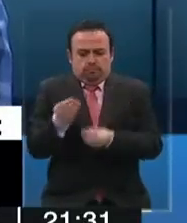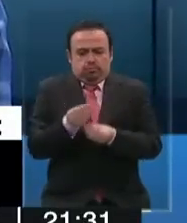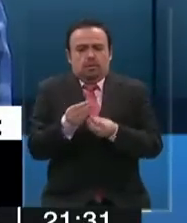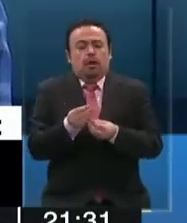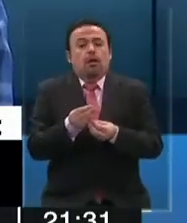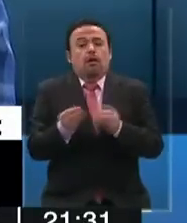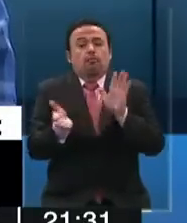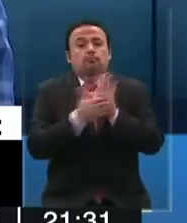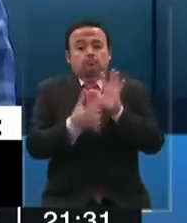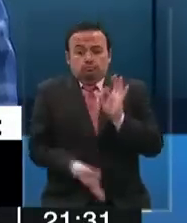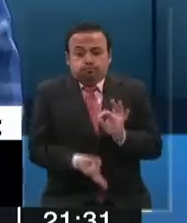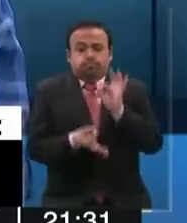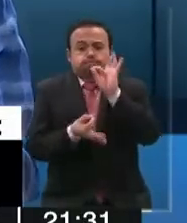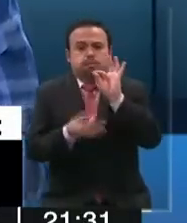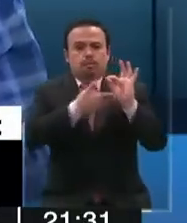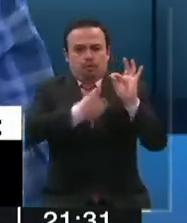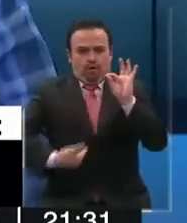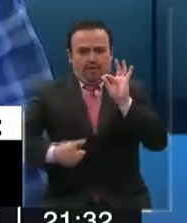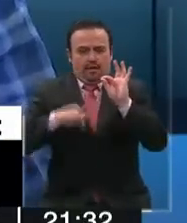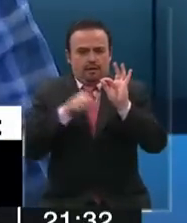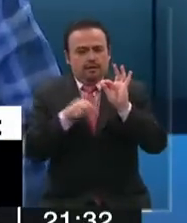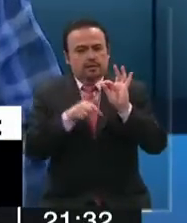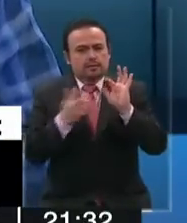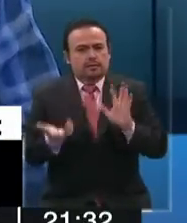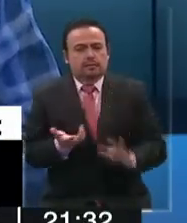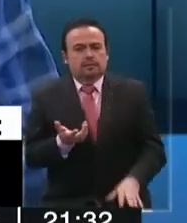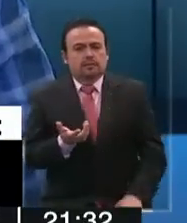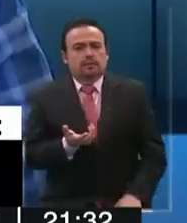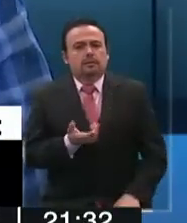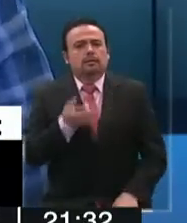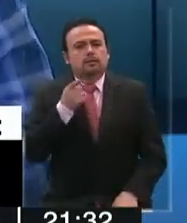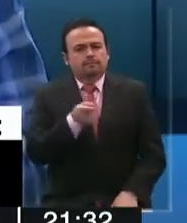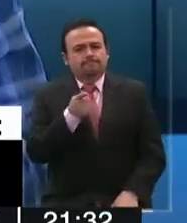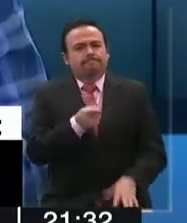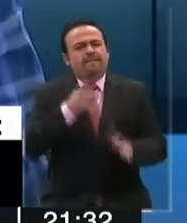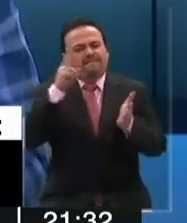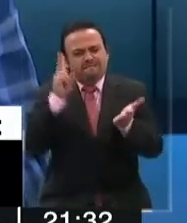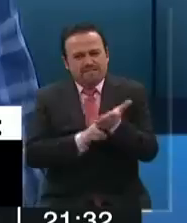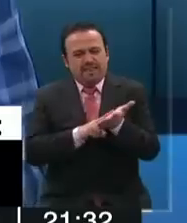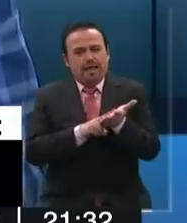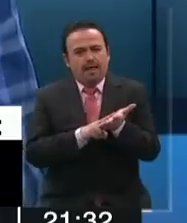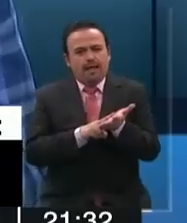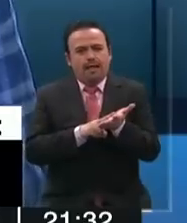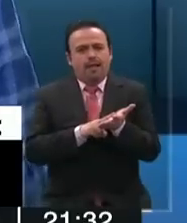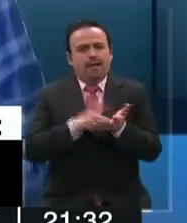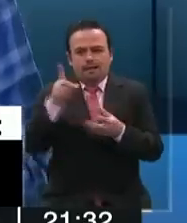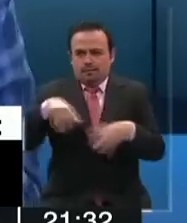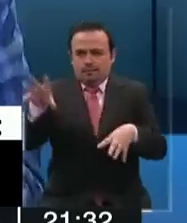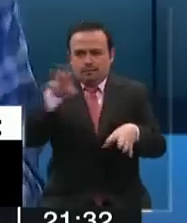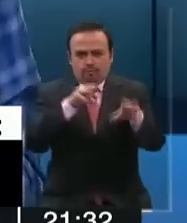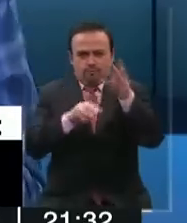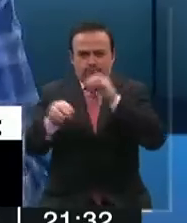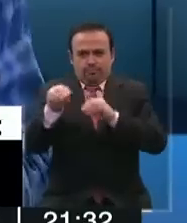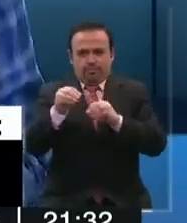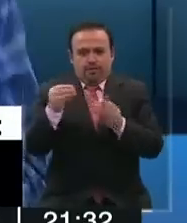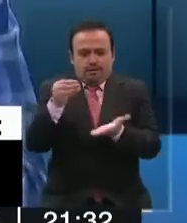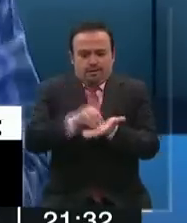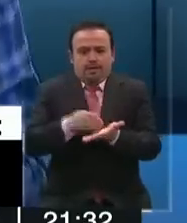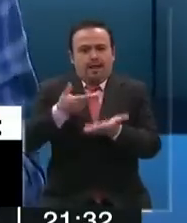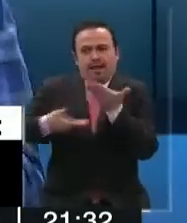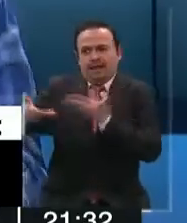propuesta de gobierno que sea verdaderamente el fruto de este